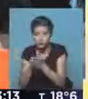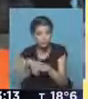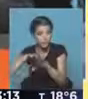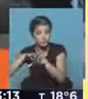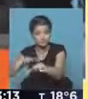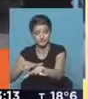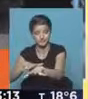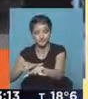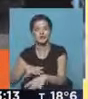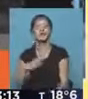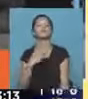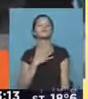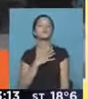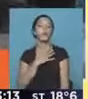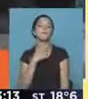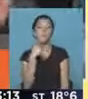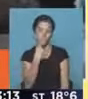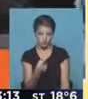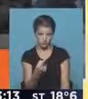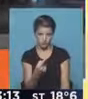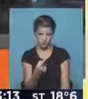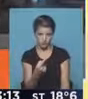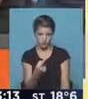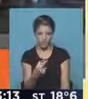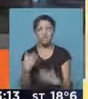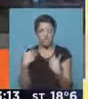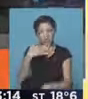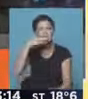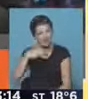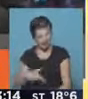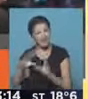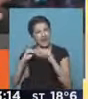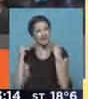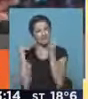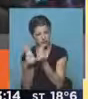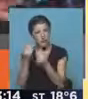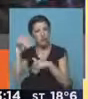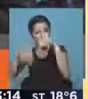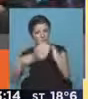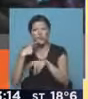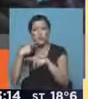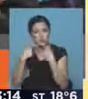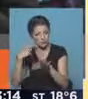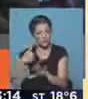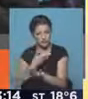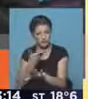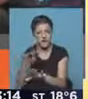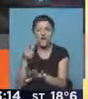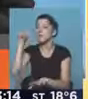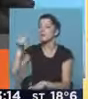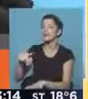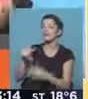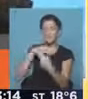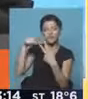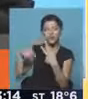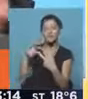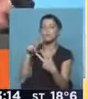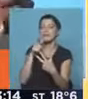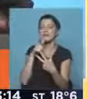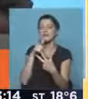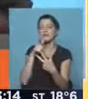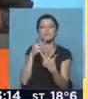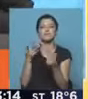es, ¿estamos capacitados para leer los resultados de un referéndum? Porque acá también parece ser que este es el otro punto, ¿no? ¿Qué es lo que